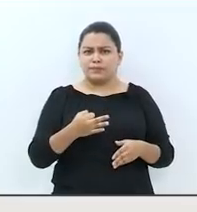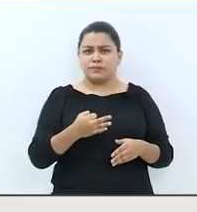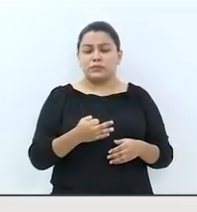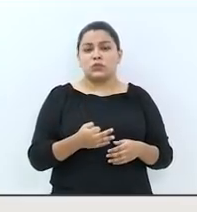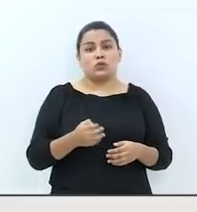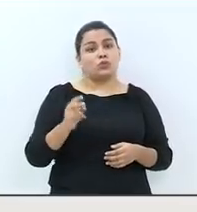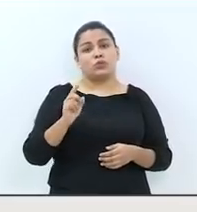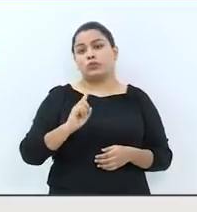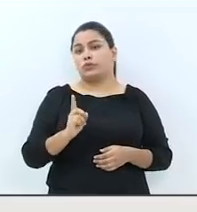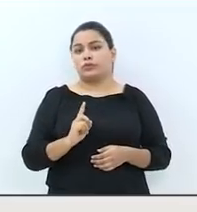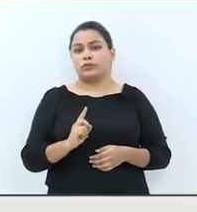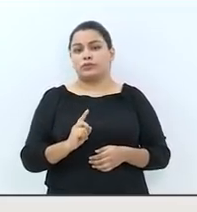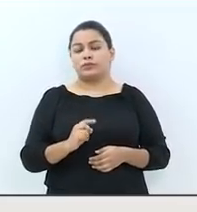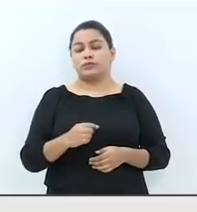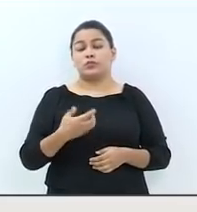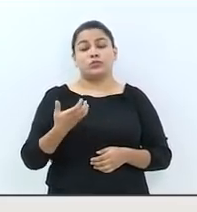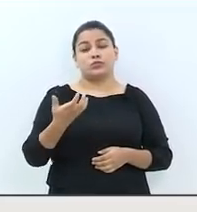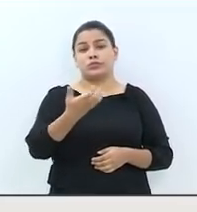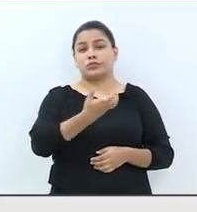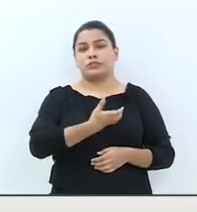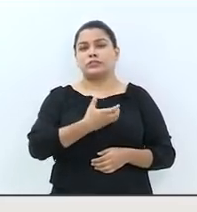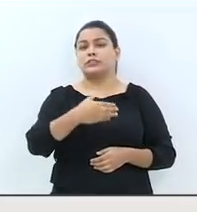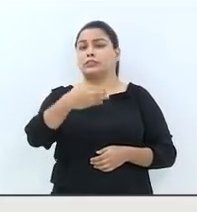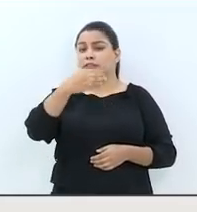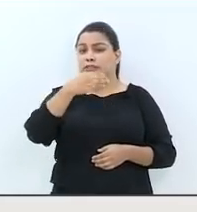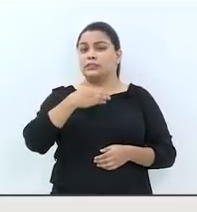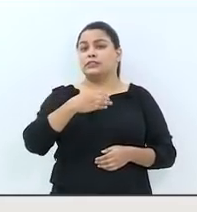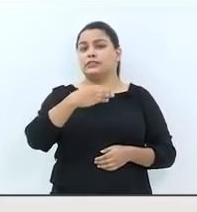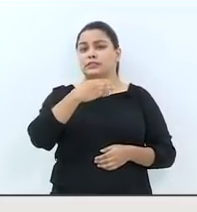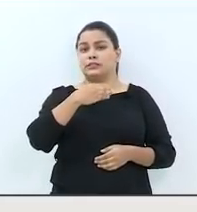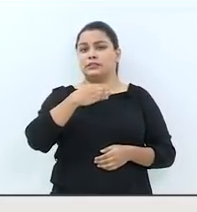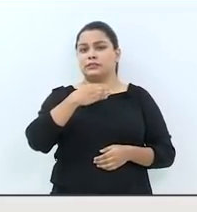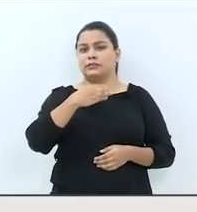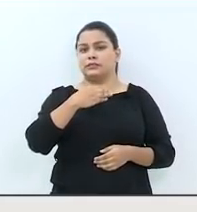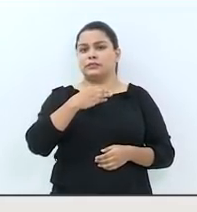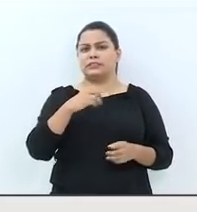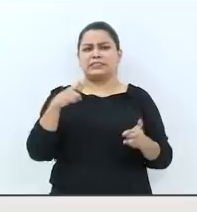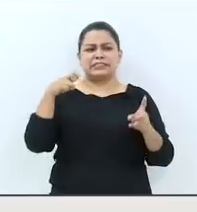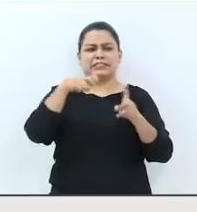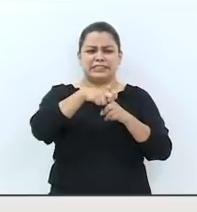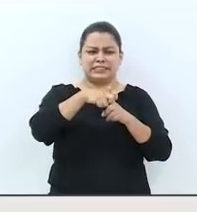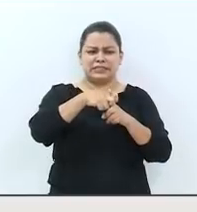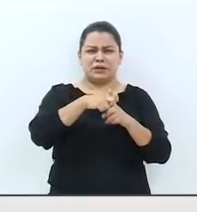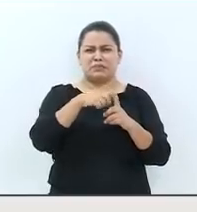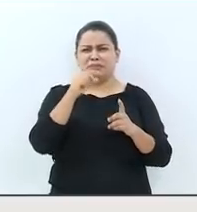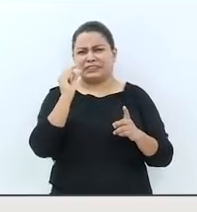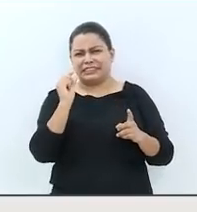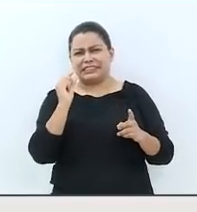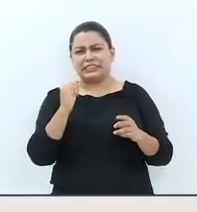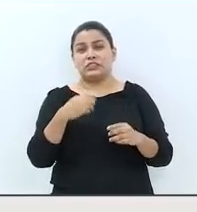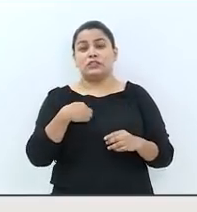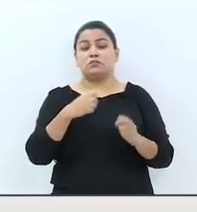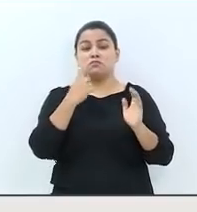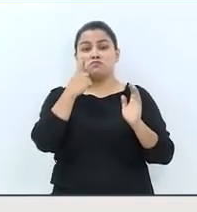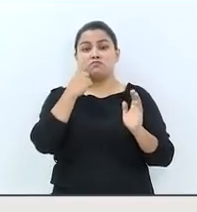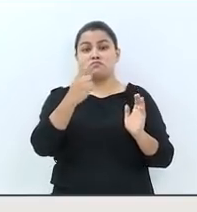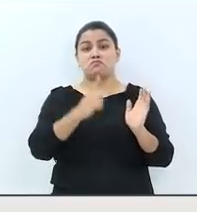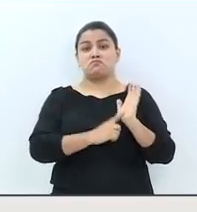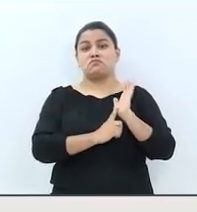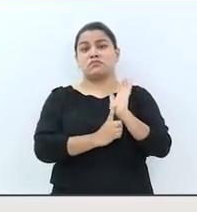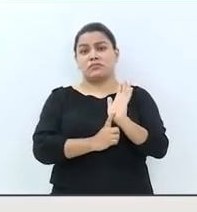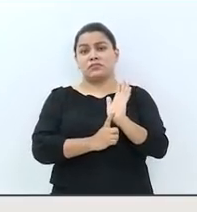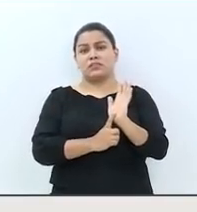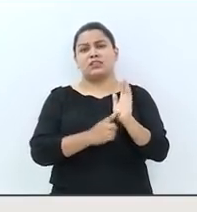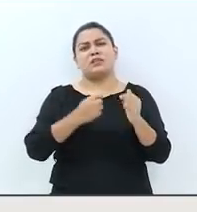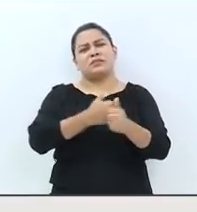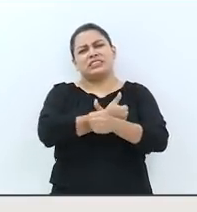por supuesto que no. Todos y todas tenemos dificultades, desafíos, pequeños retos que tenemos que enfrentar en la